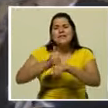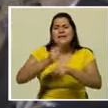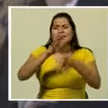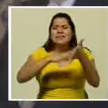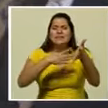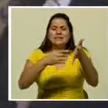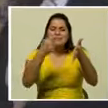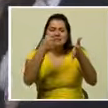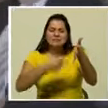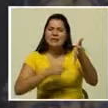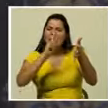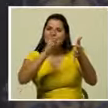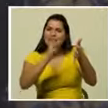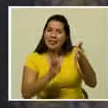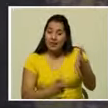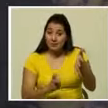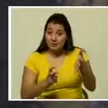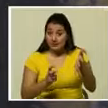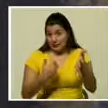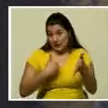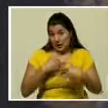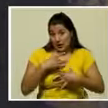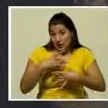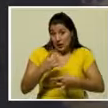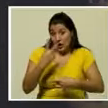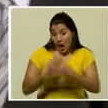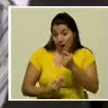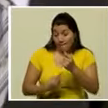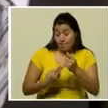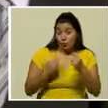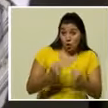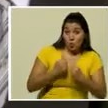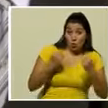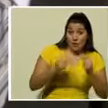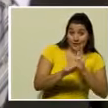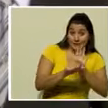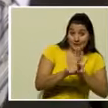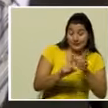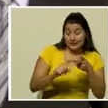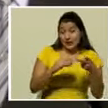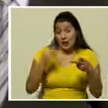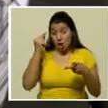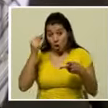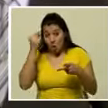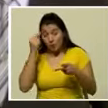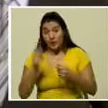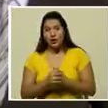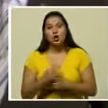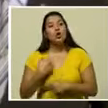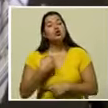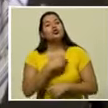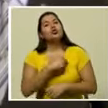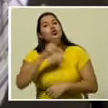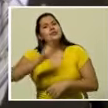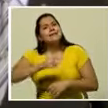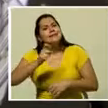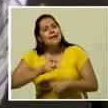clara con temas de interés tanto del Poder Ejecutivo como del Legislativo. Necesitamos tener un puente fluido